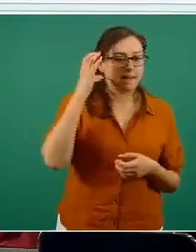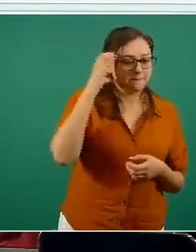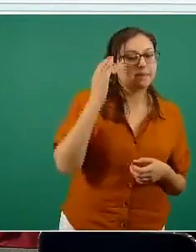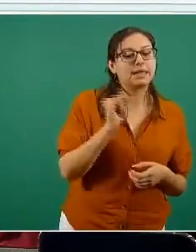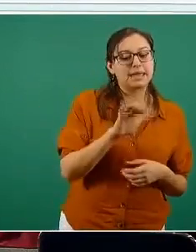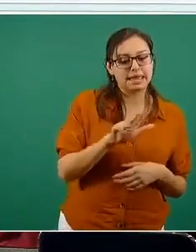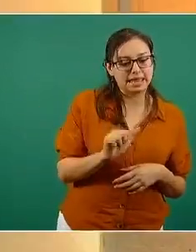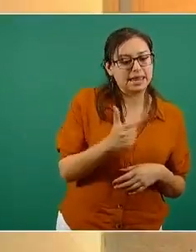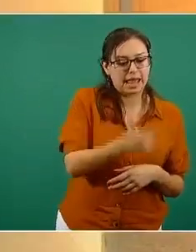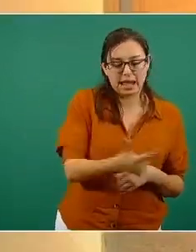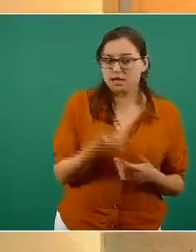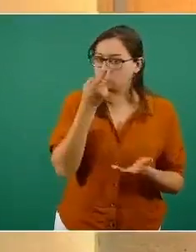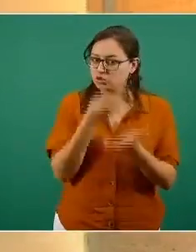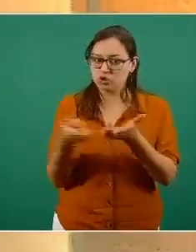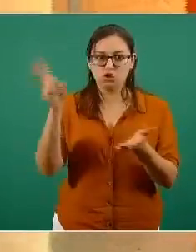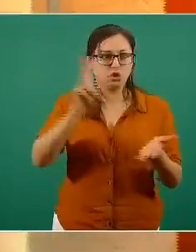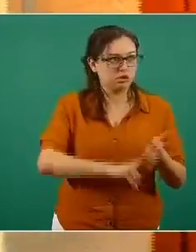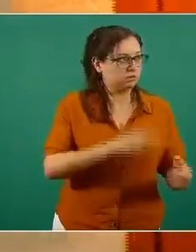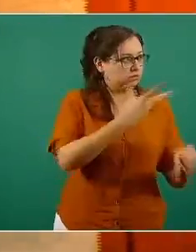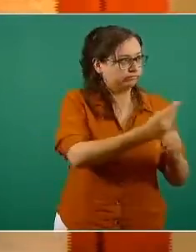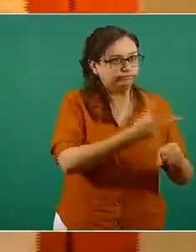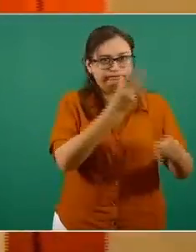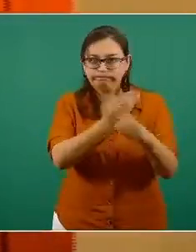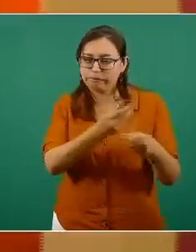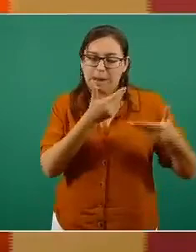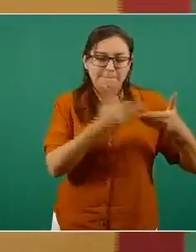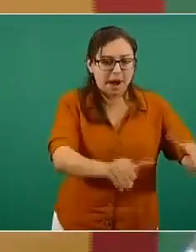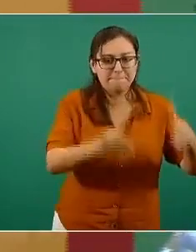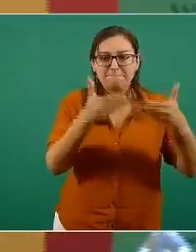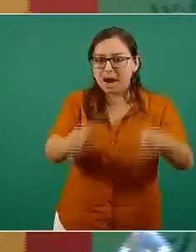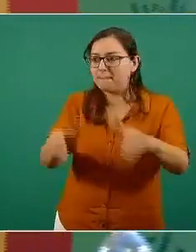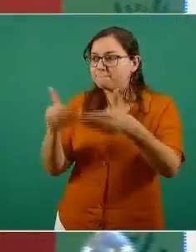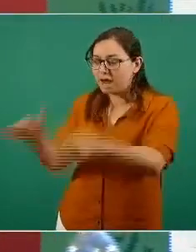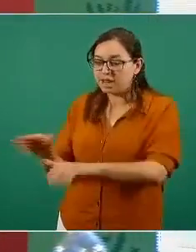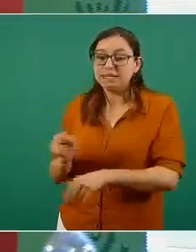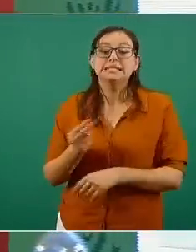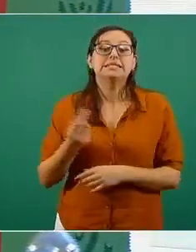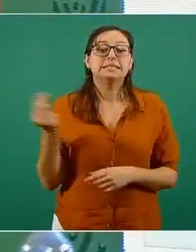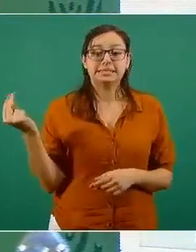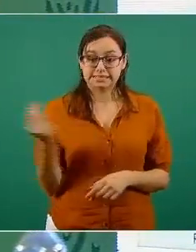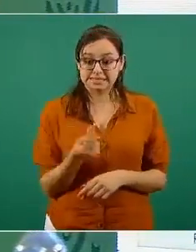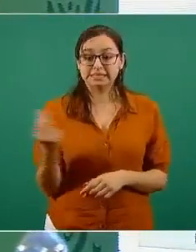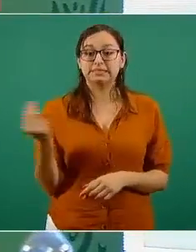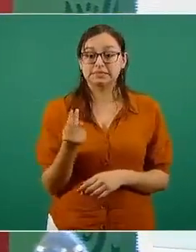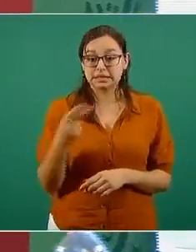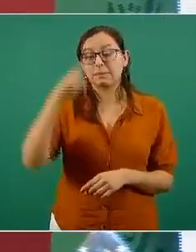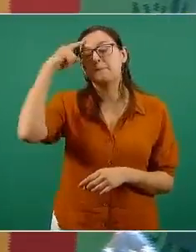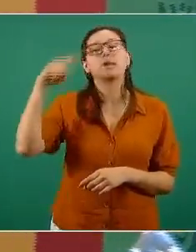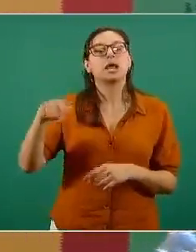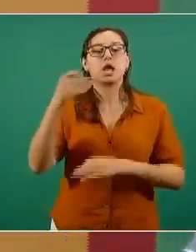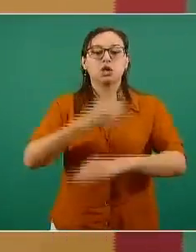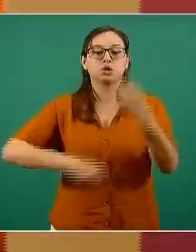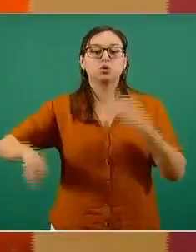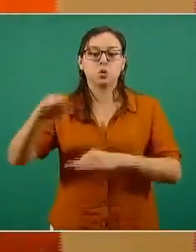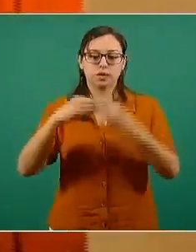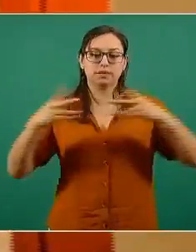críticos, que tengan la capacidad de recibir y de atender a todas las personas que lo requieren.